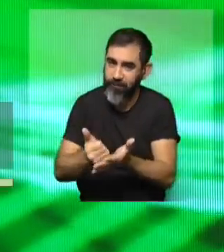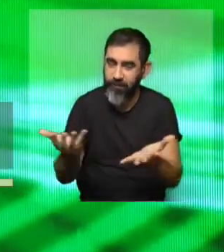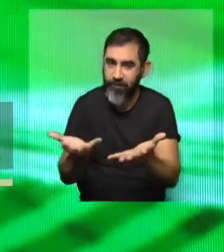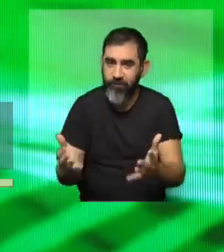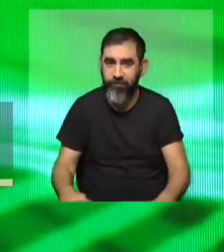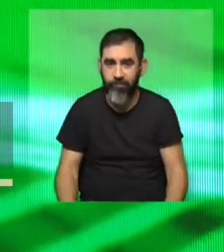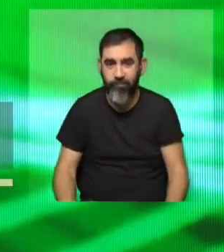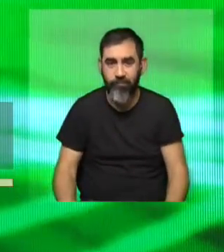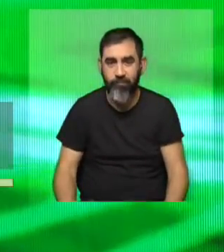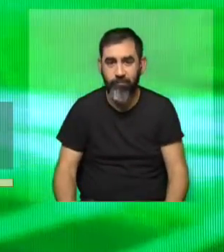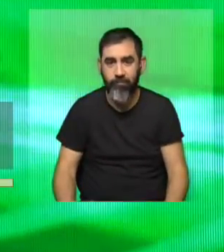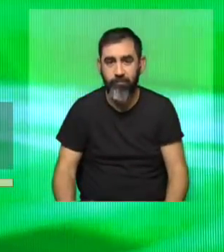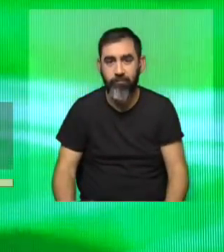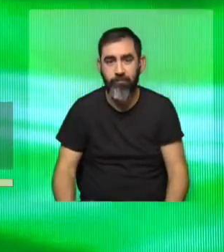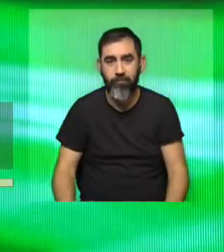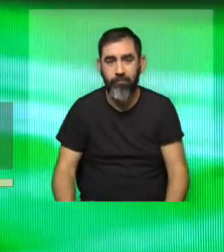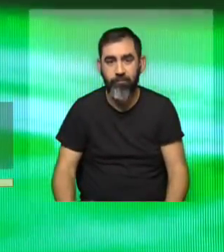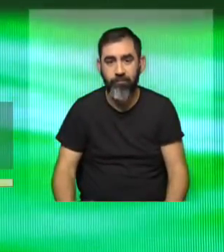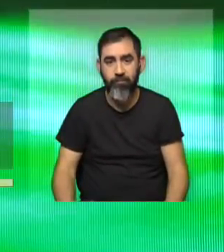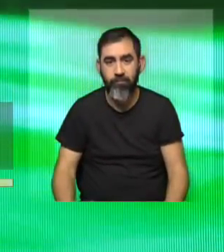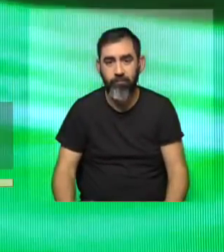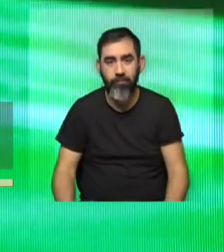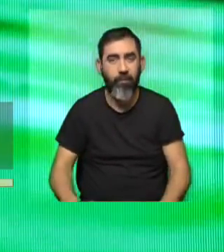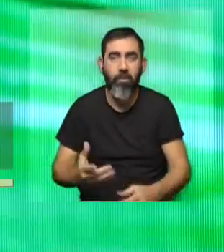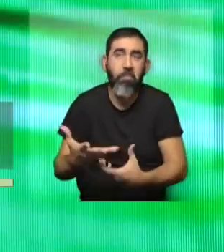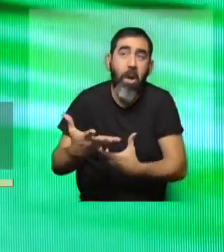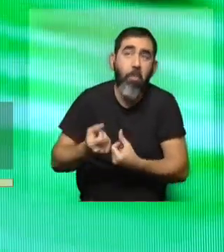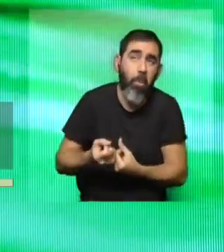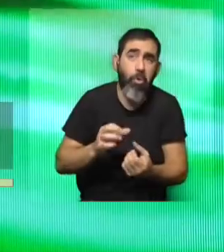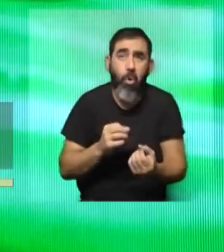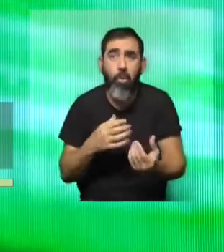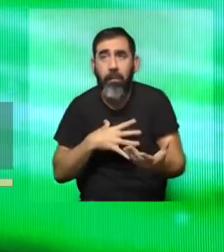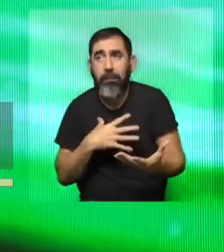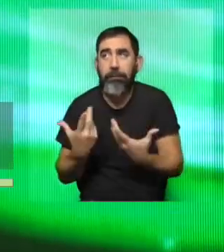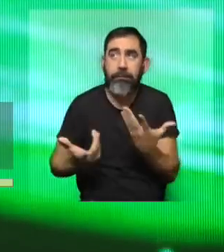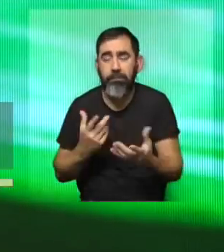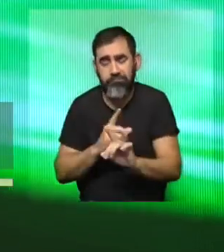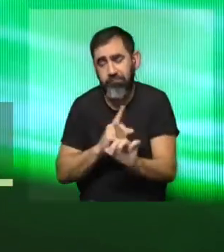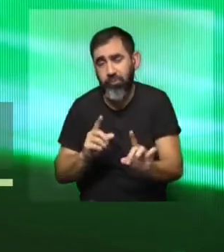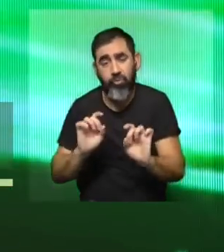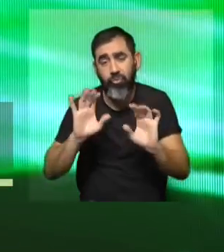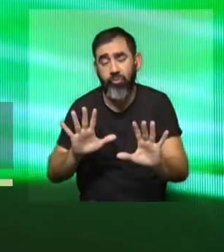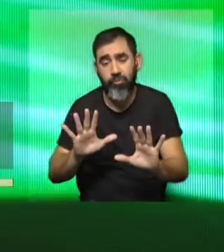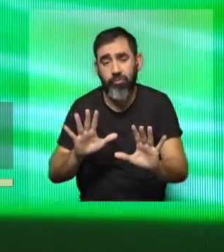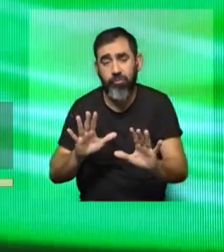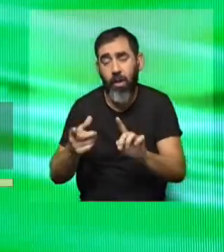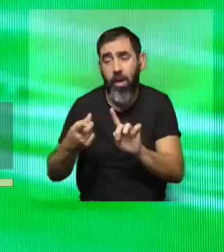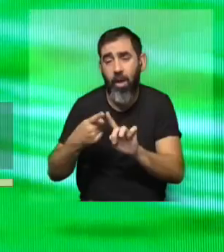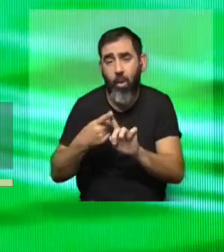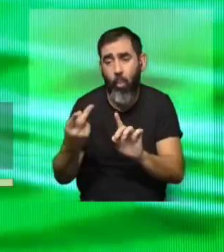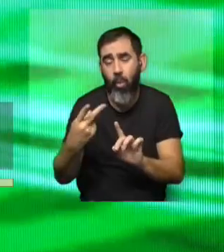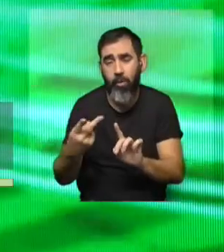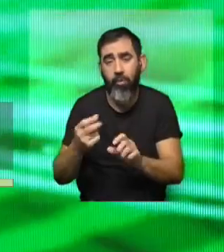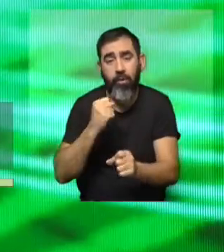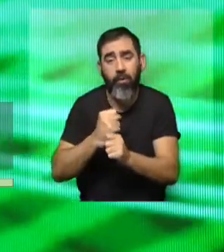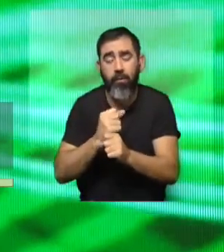pero sí no es ningún respaldo ni un ni mi condiciona digo fue un mutuo acuerdo de